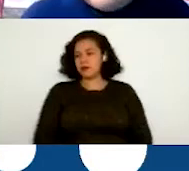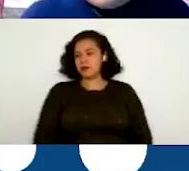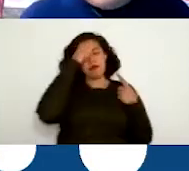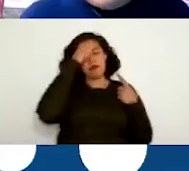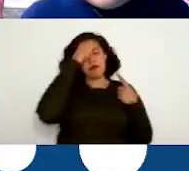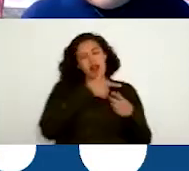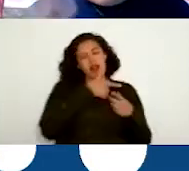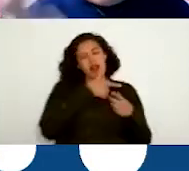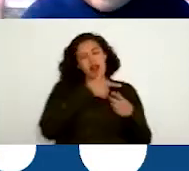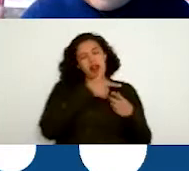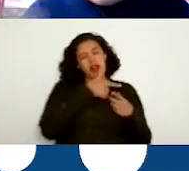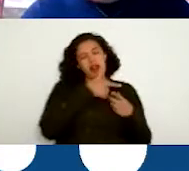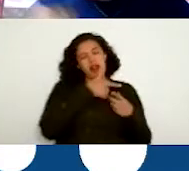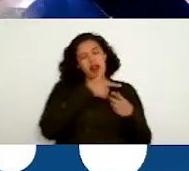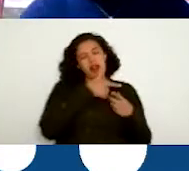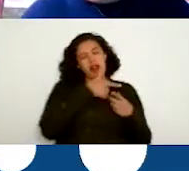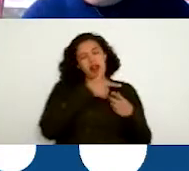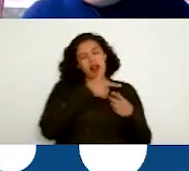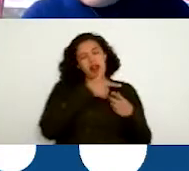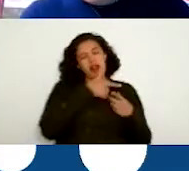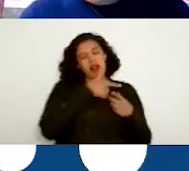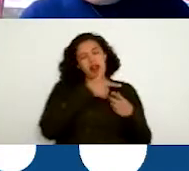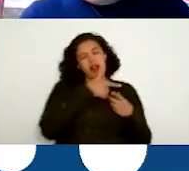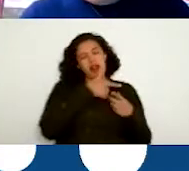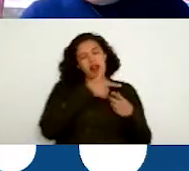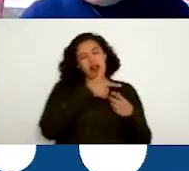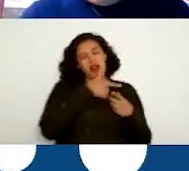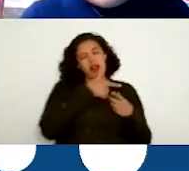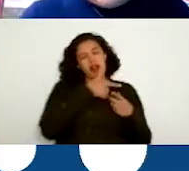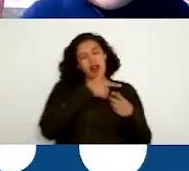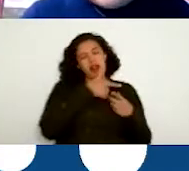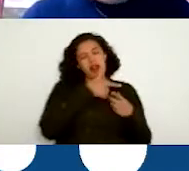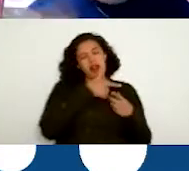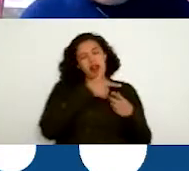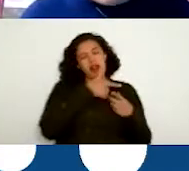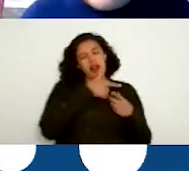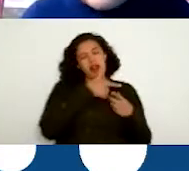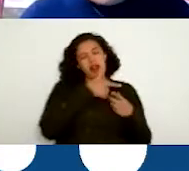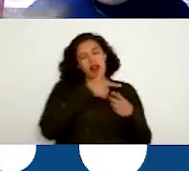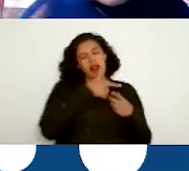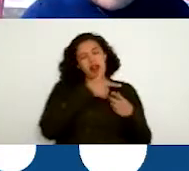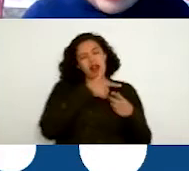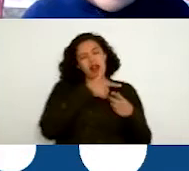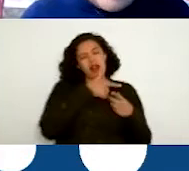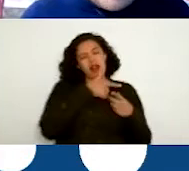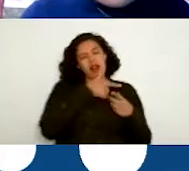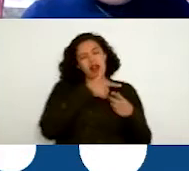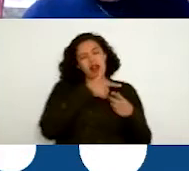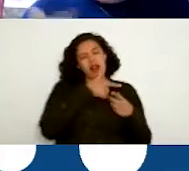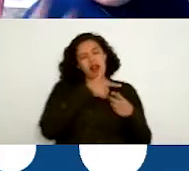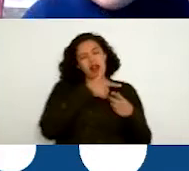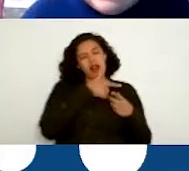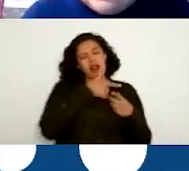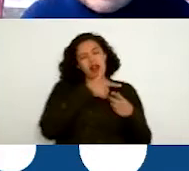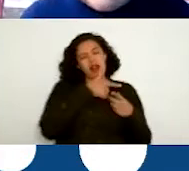teóricos y metodológicos cuando hablamos o hacemos alusión, por ejemplo, de las personas y nos referimos a ellas como usuarias o a veces